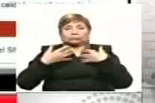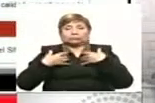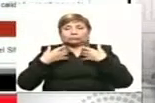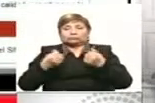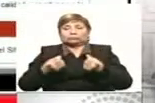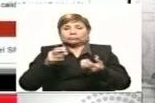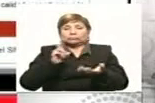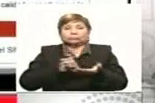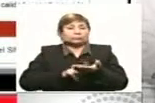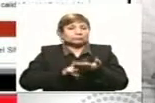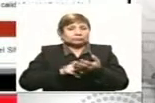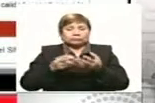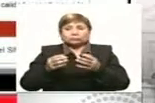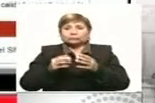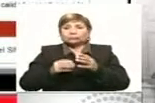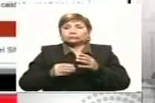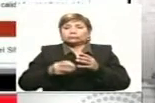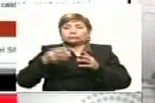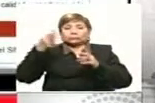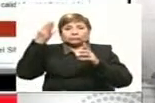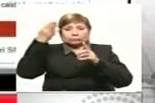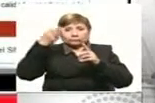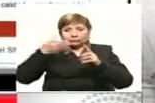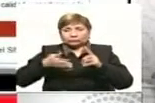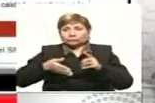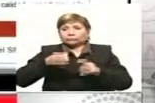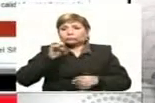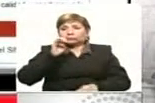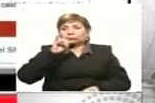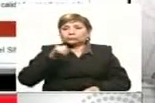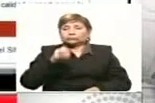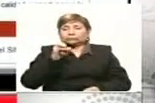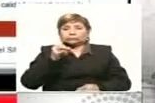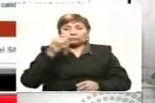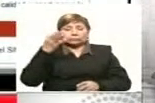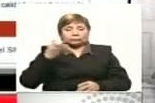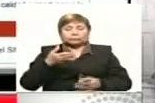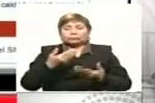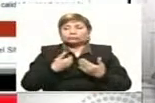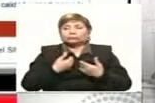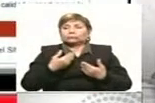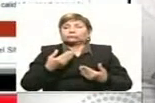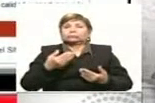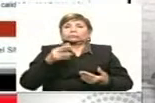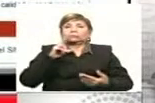social, ¿no? Los ejes de la política general del gobierno al